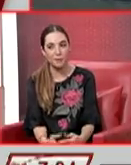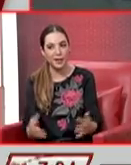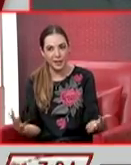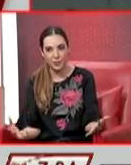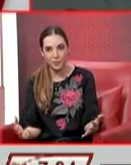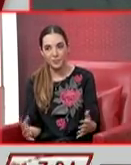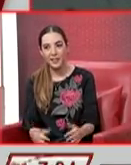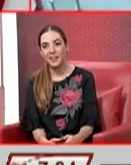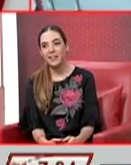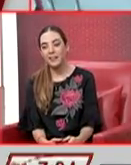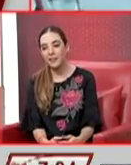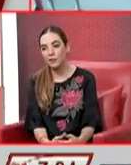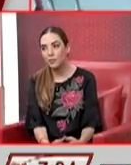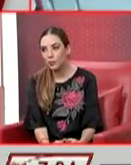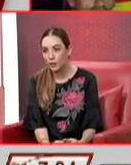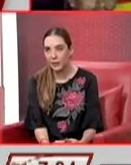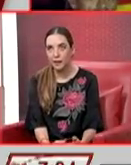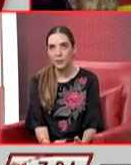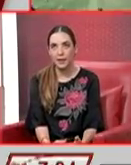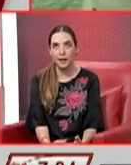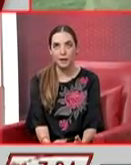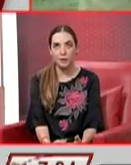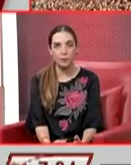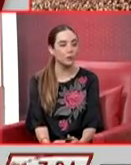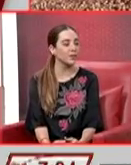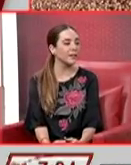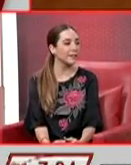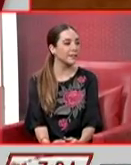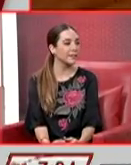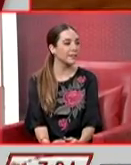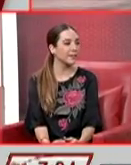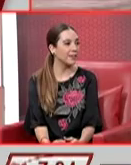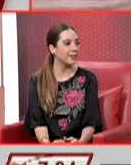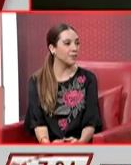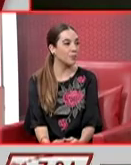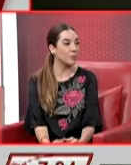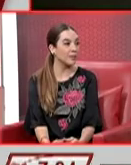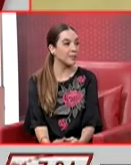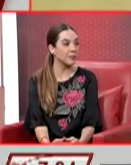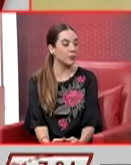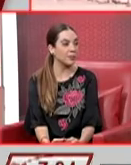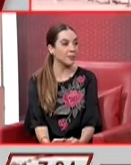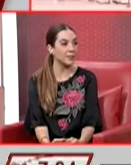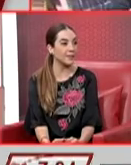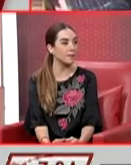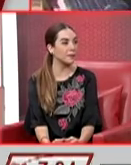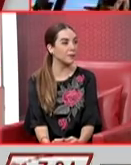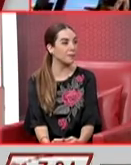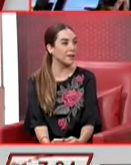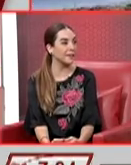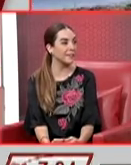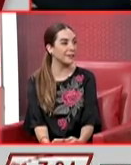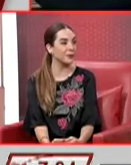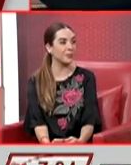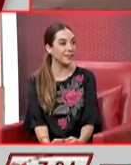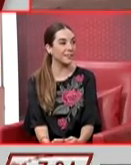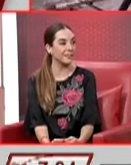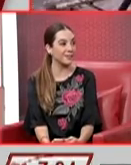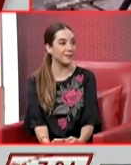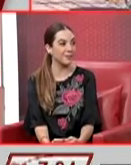presupuesto suena muy árido y nos dimos cuenta que había mucho interés. Tuvimos las inscripciones abiertas nada más 2